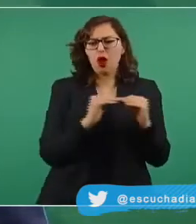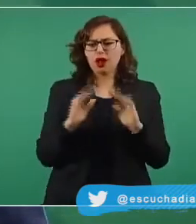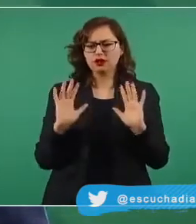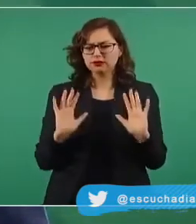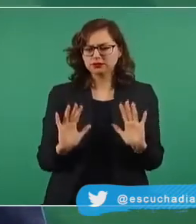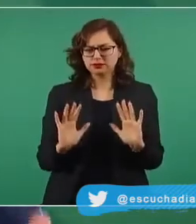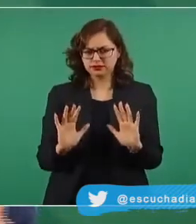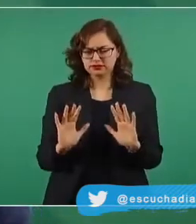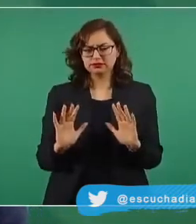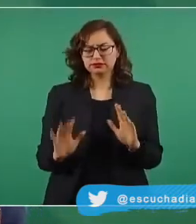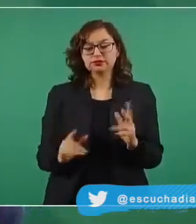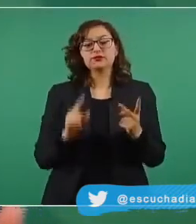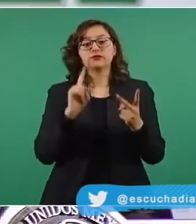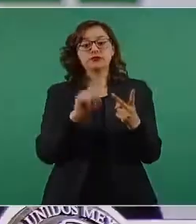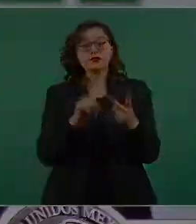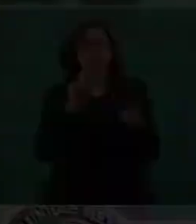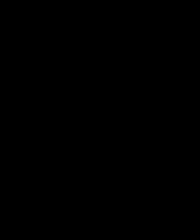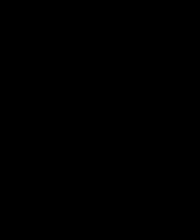Seguiremos informando.